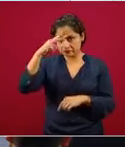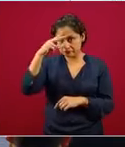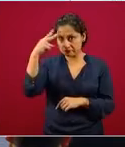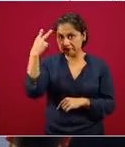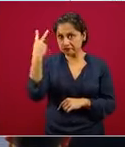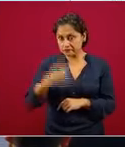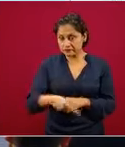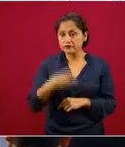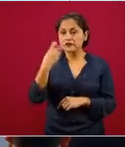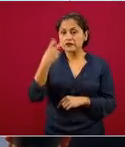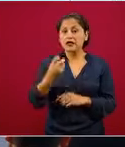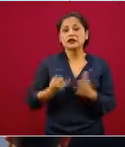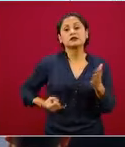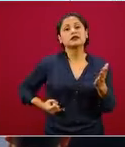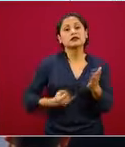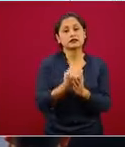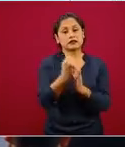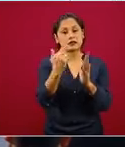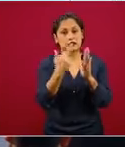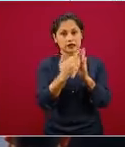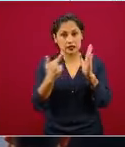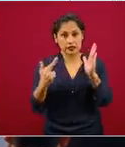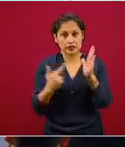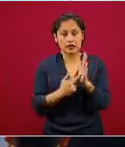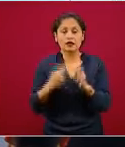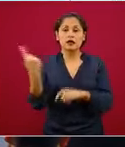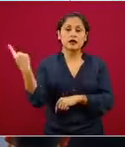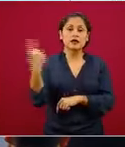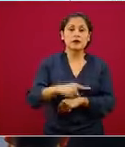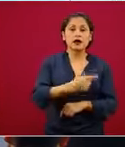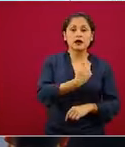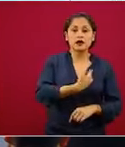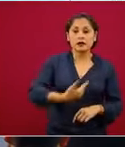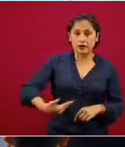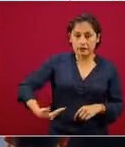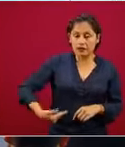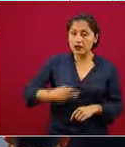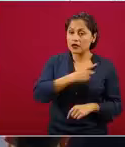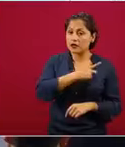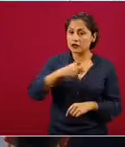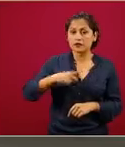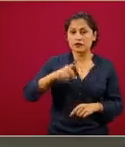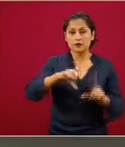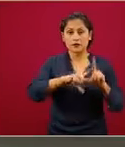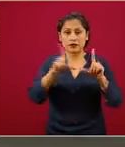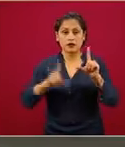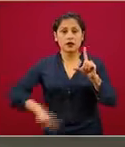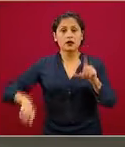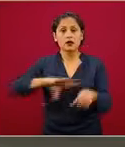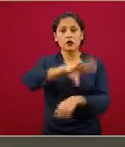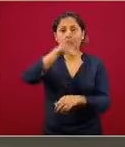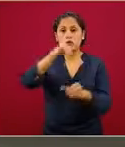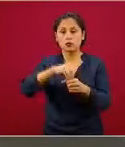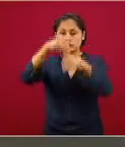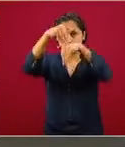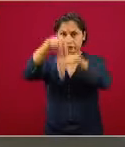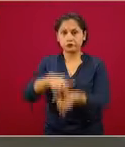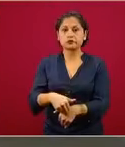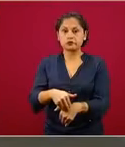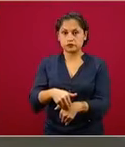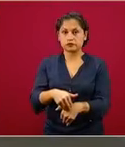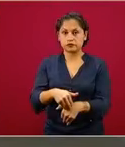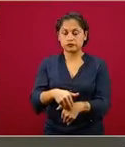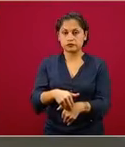Sanitaria Nacional son ejecutivas y son de cumplimiento obligatorio en todo el país. Cuando